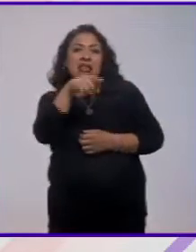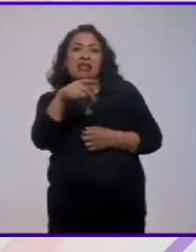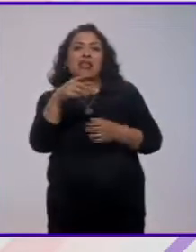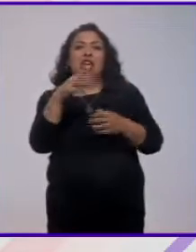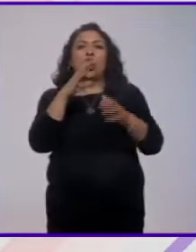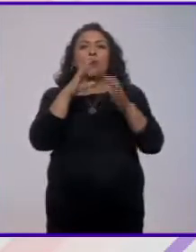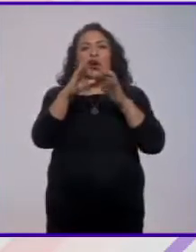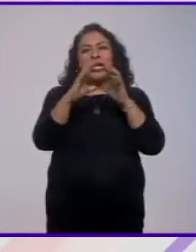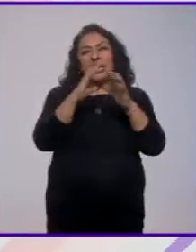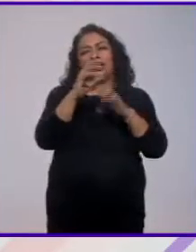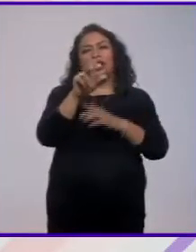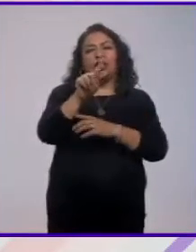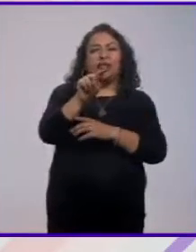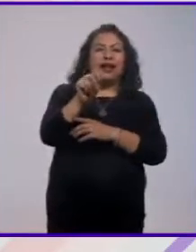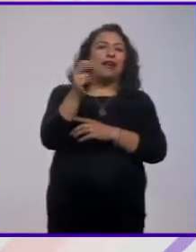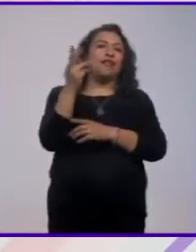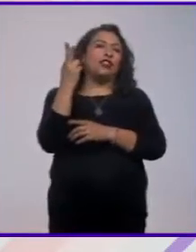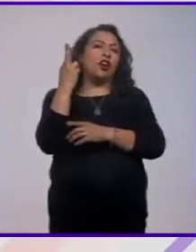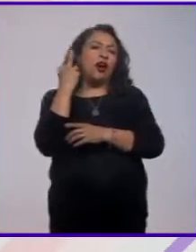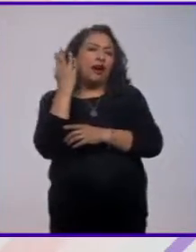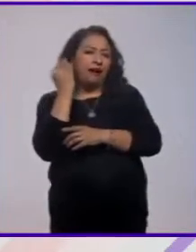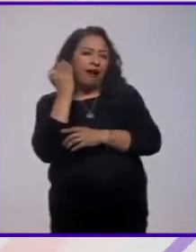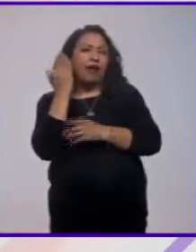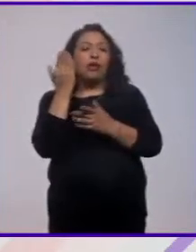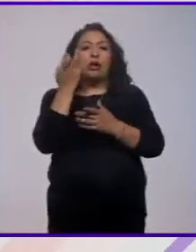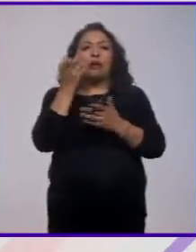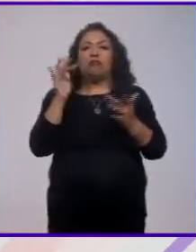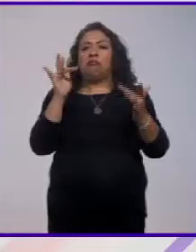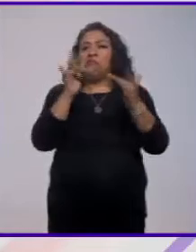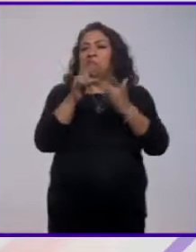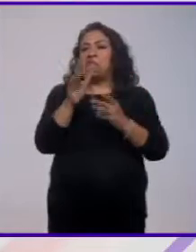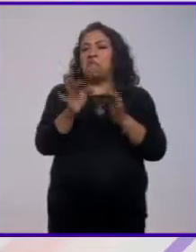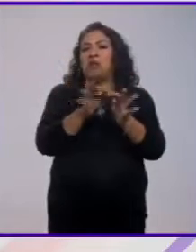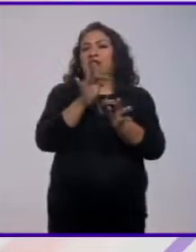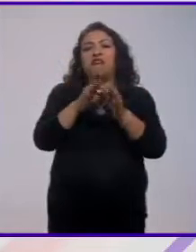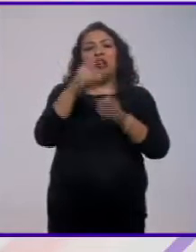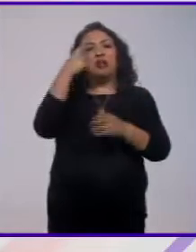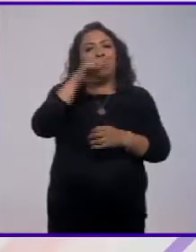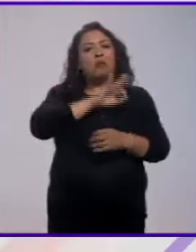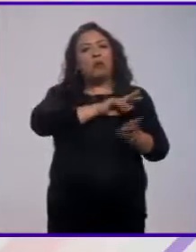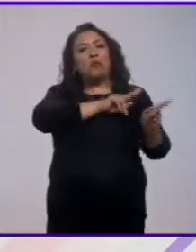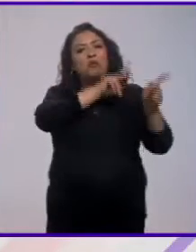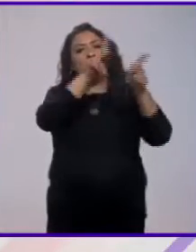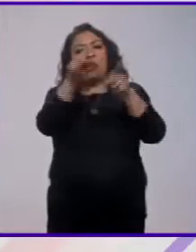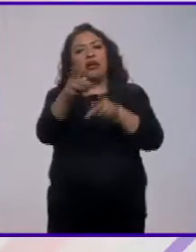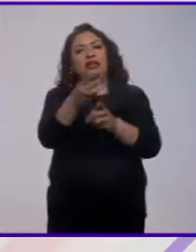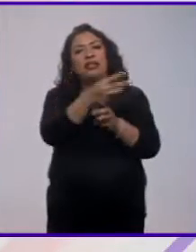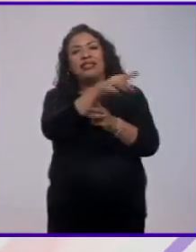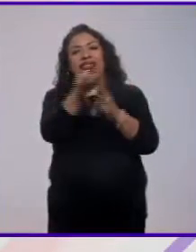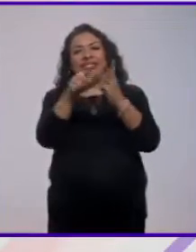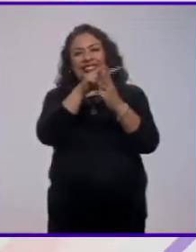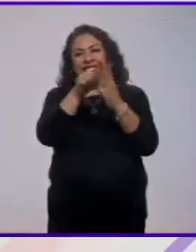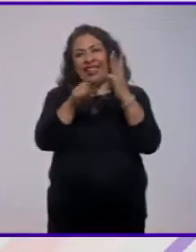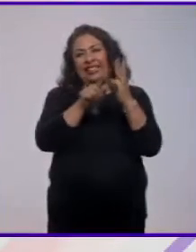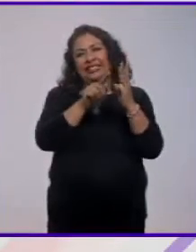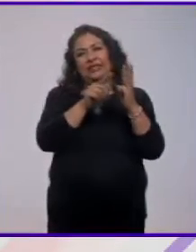de comunicación pues serían el vehículo perfecto, ¿no?, para lograr ese puente entre esas tres